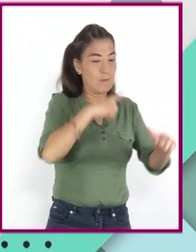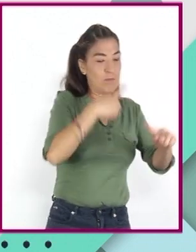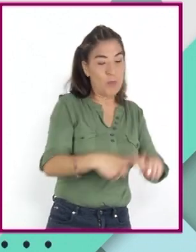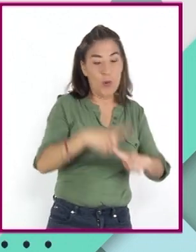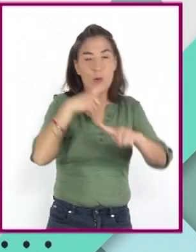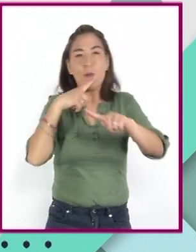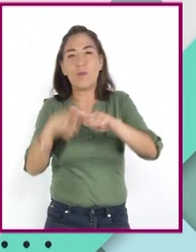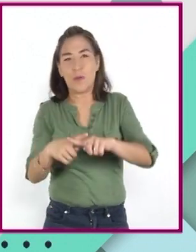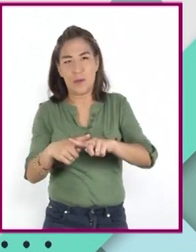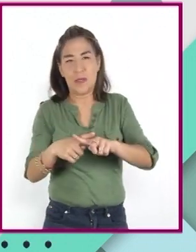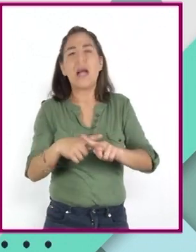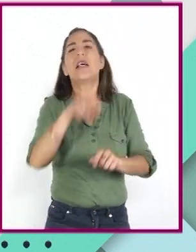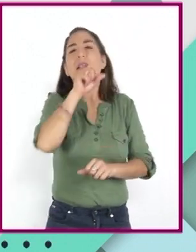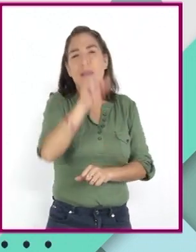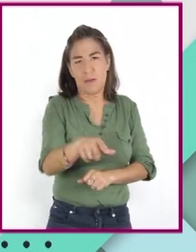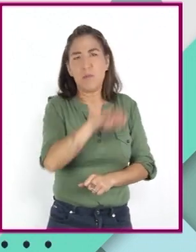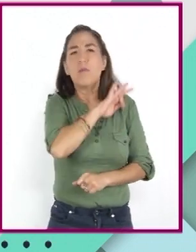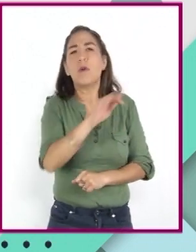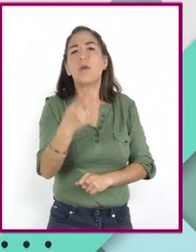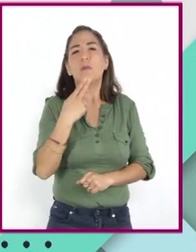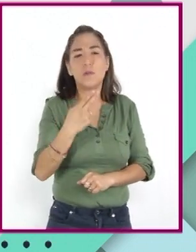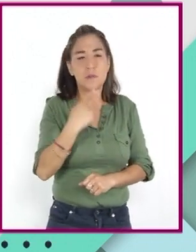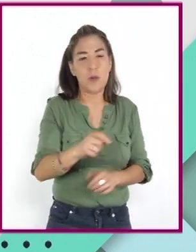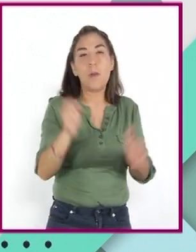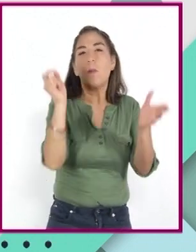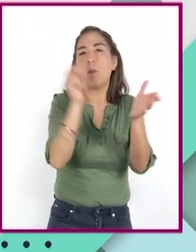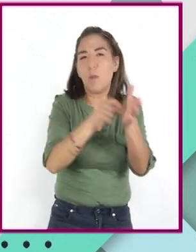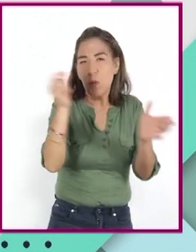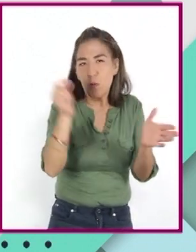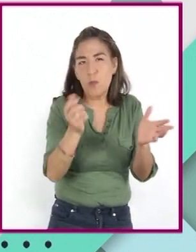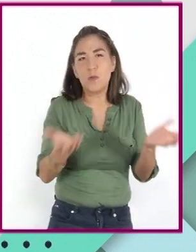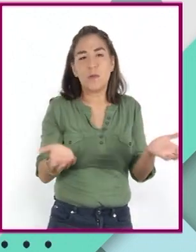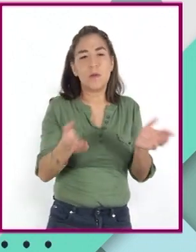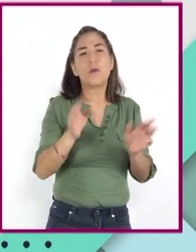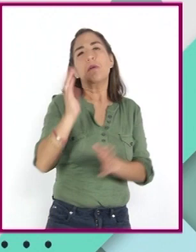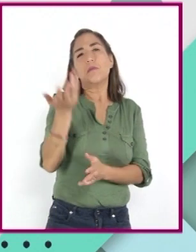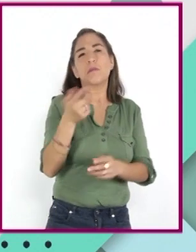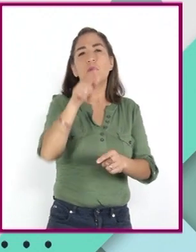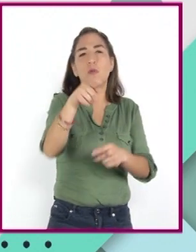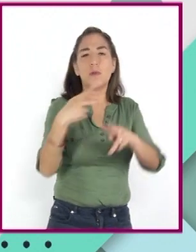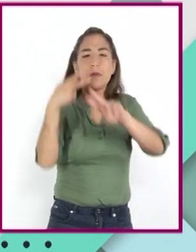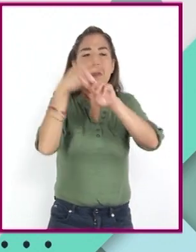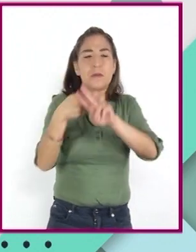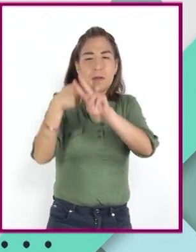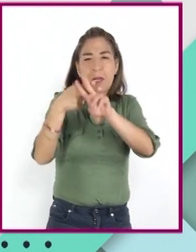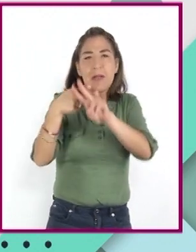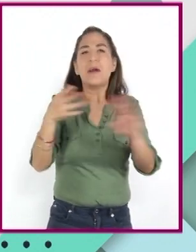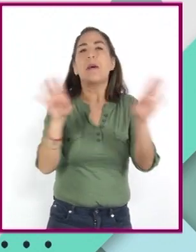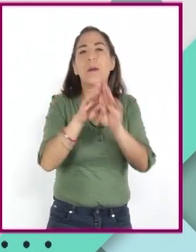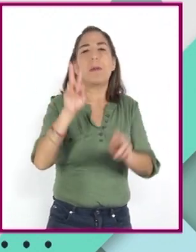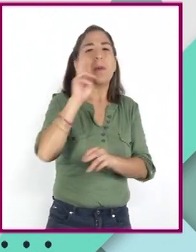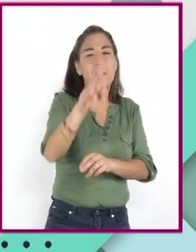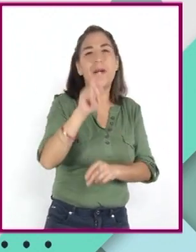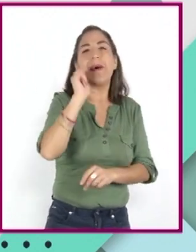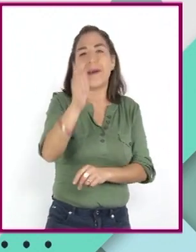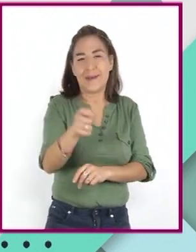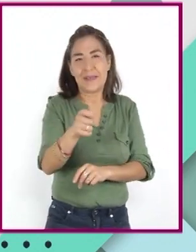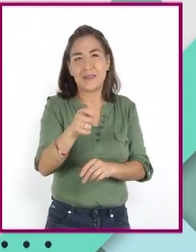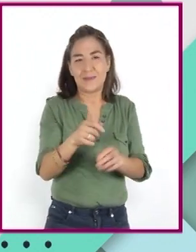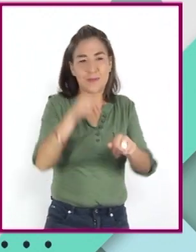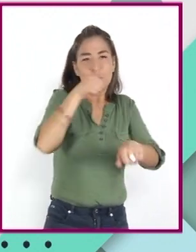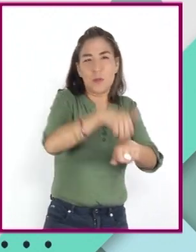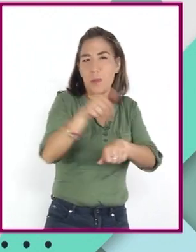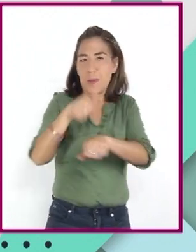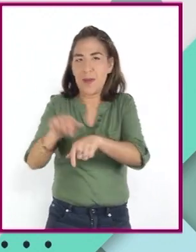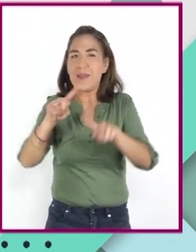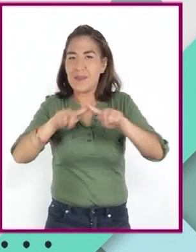multiplicando. También podemos utilizar un punto o un asterisco entre los dos factores o literales. Pero